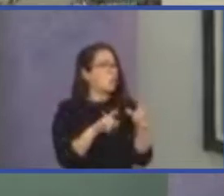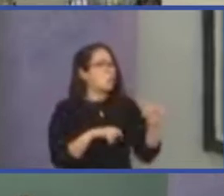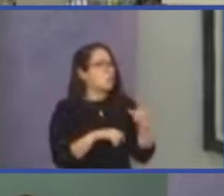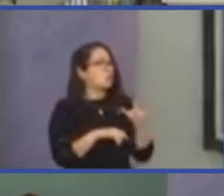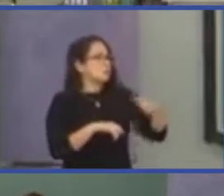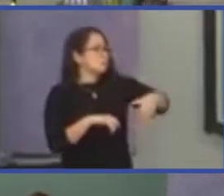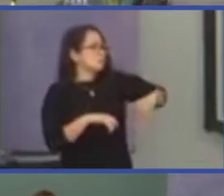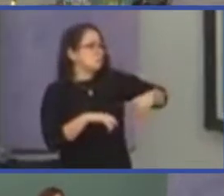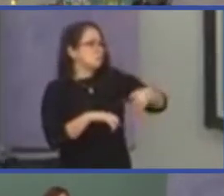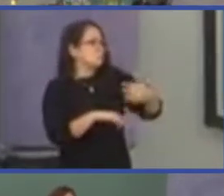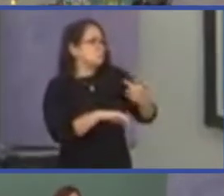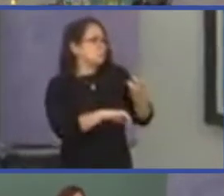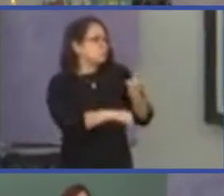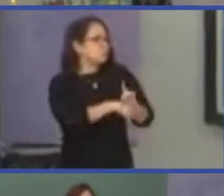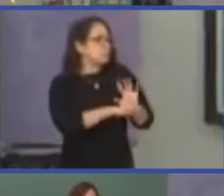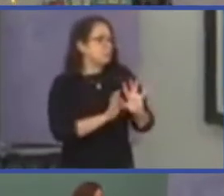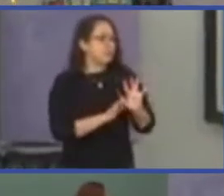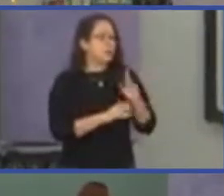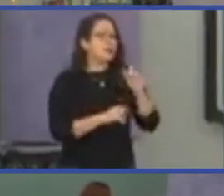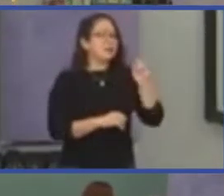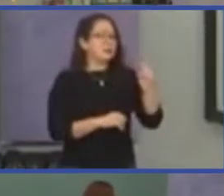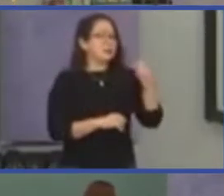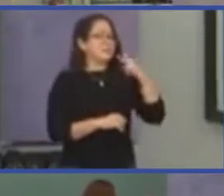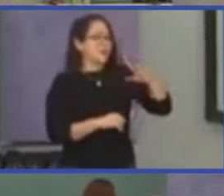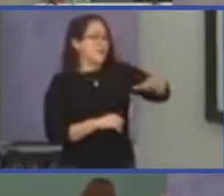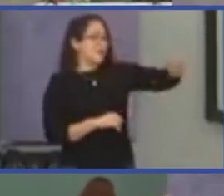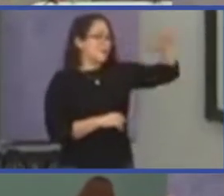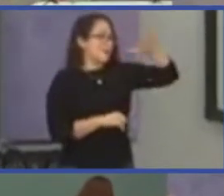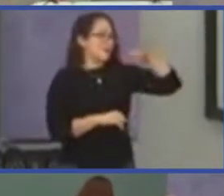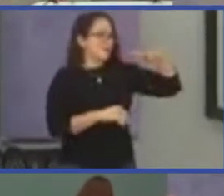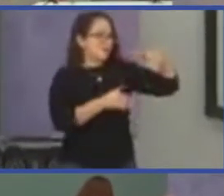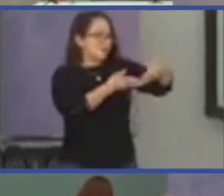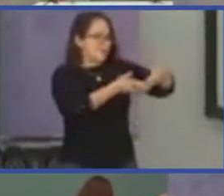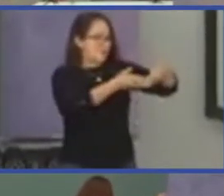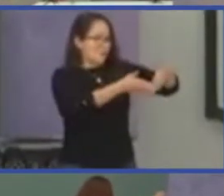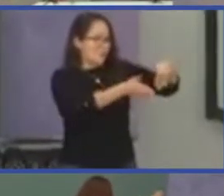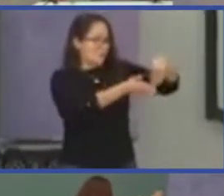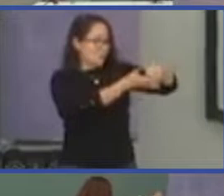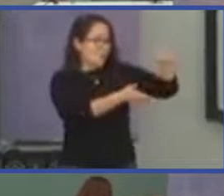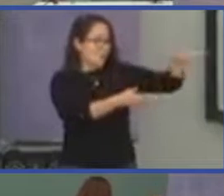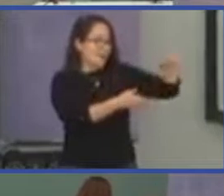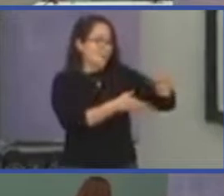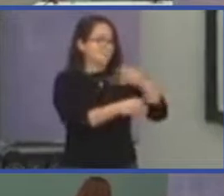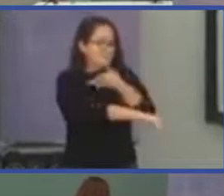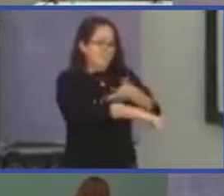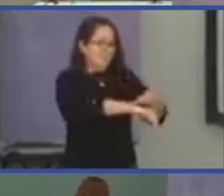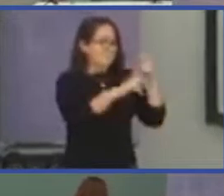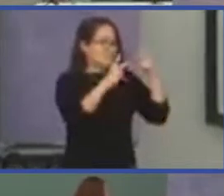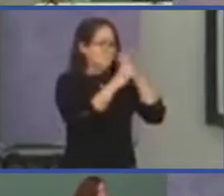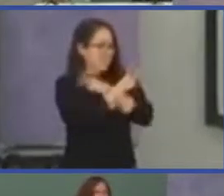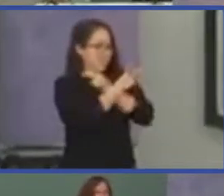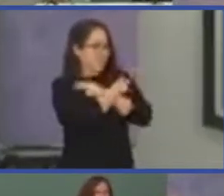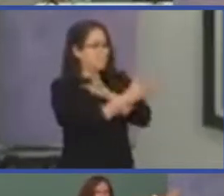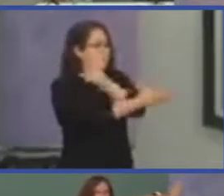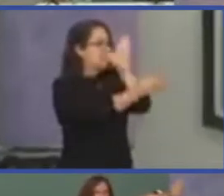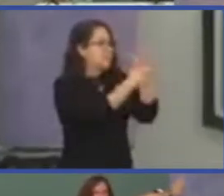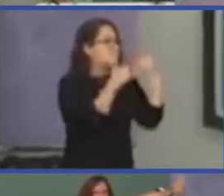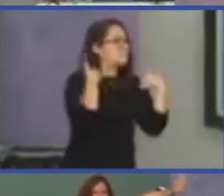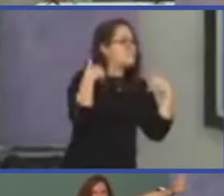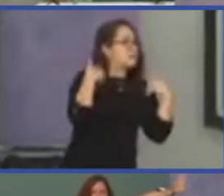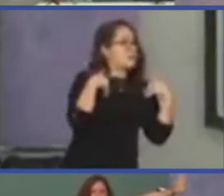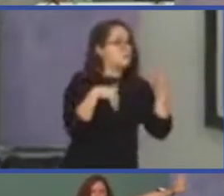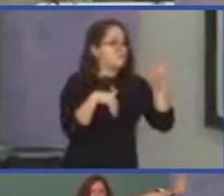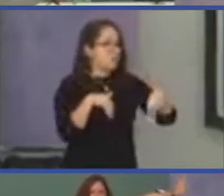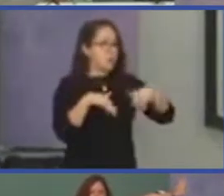maravilloso puerto de Veracruz, que estuve ahí con mi familia de vacaciones. ¿Y qué les parece el mar? Pareciera que es infinito, ¿verdad?